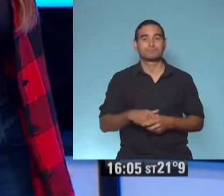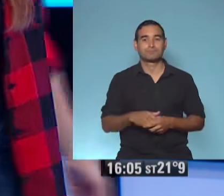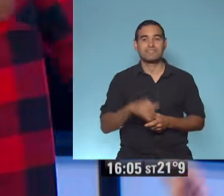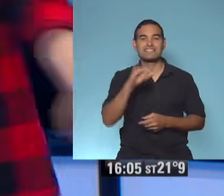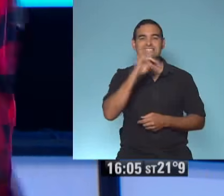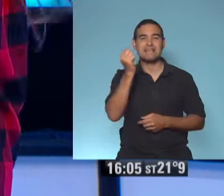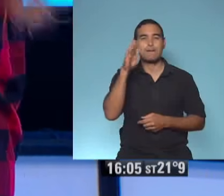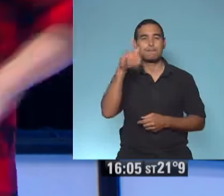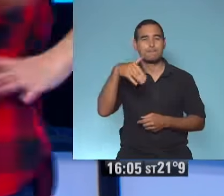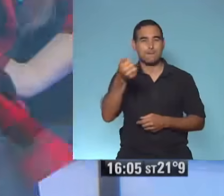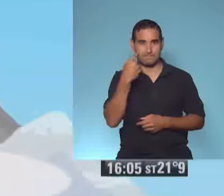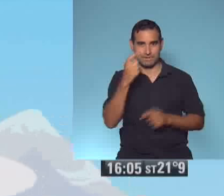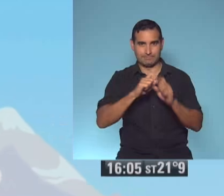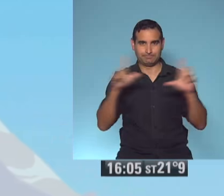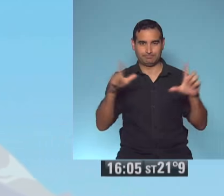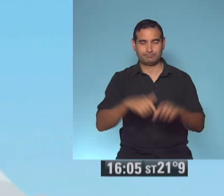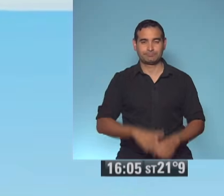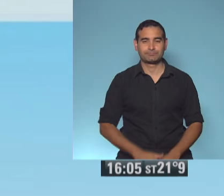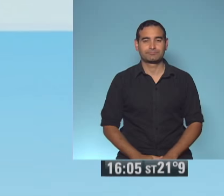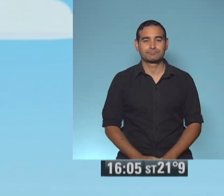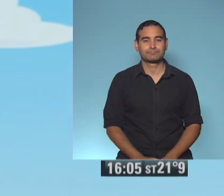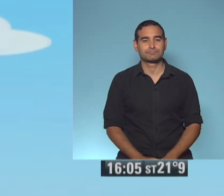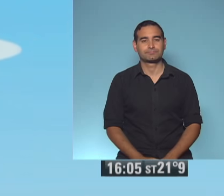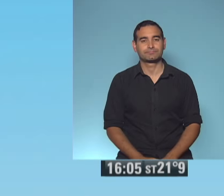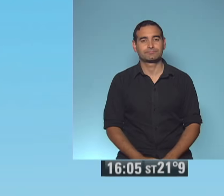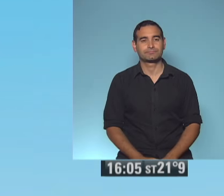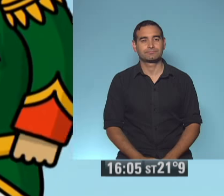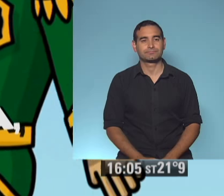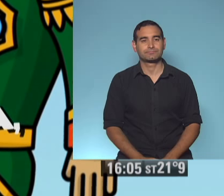Samba. ¡Ay, vamos!